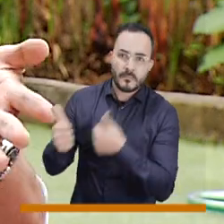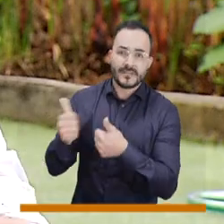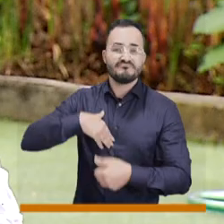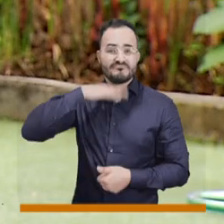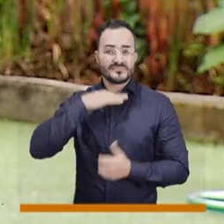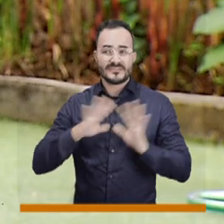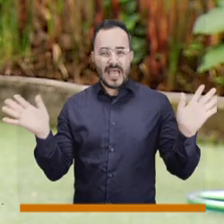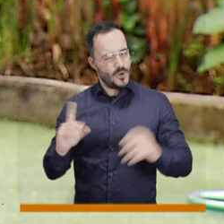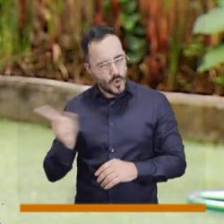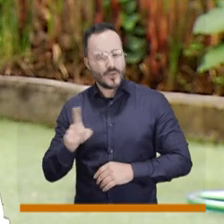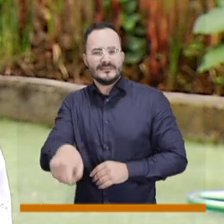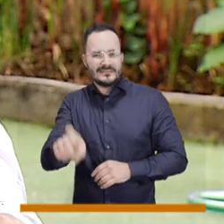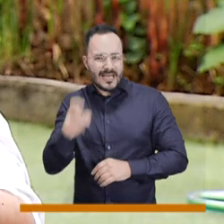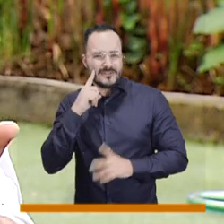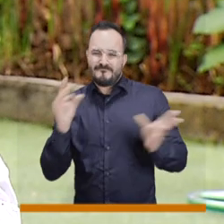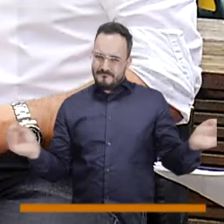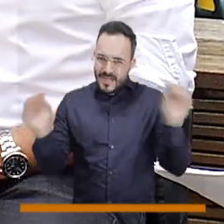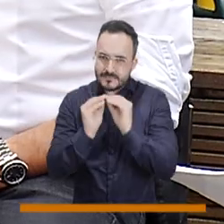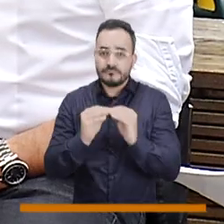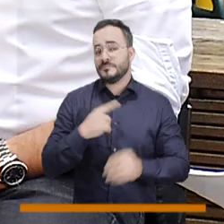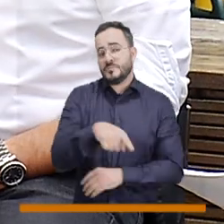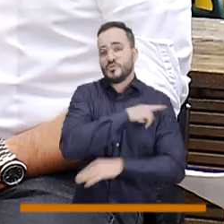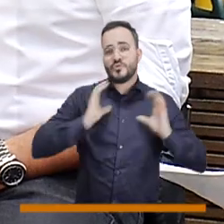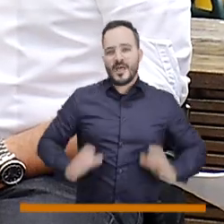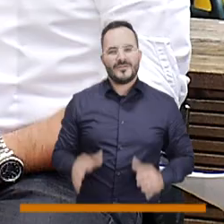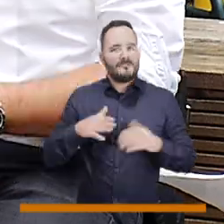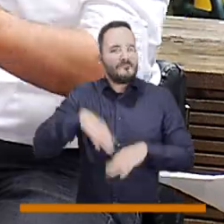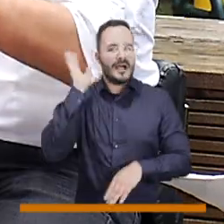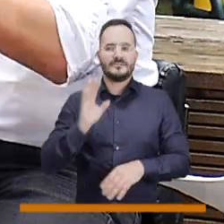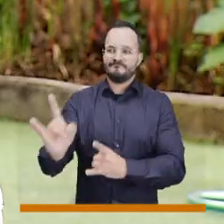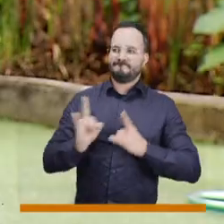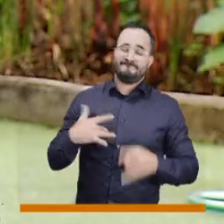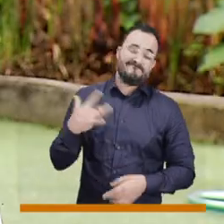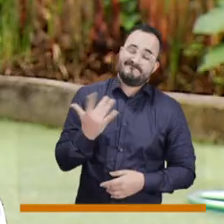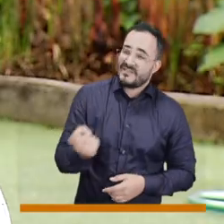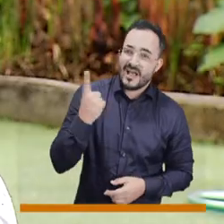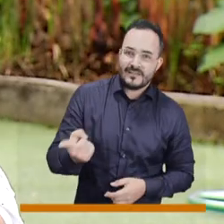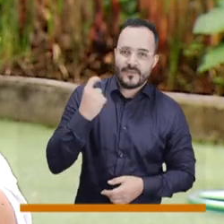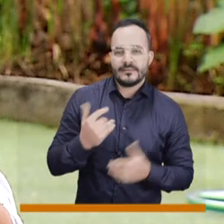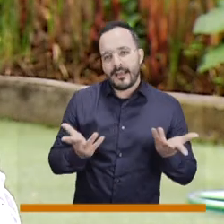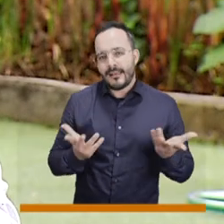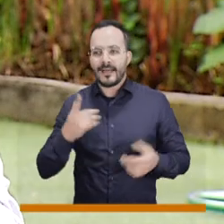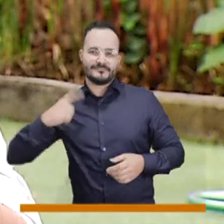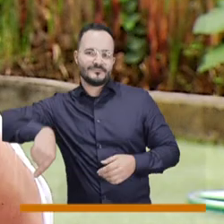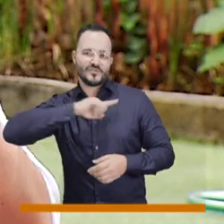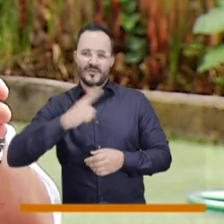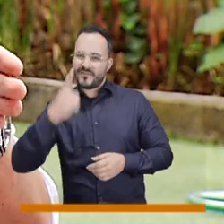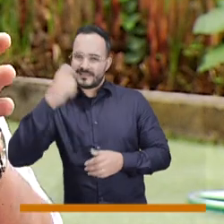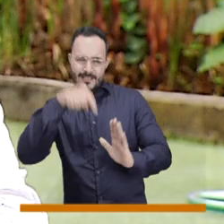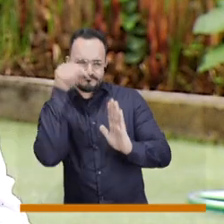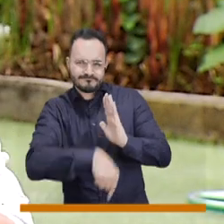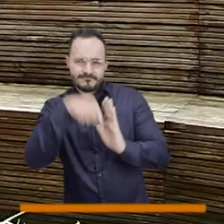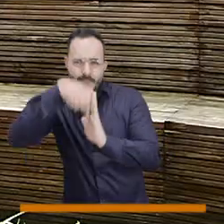en este caso de la policía. Claro que la percepción del ciudadano siempre va a estar mal porque nosotros no hemos ubicado las capacidades en torno a